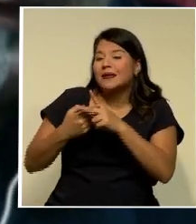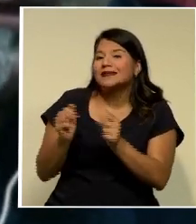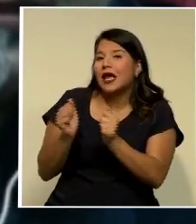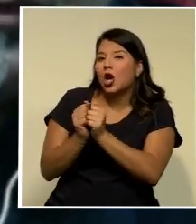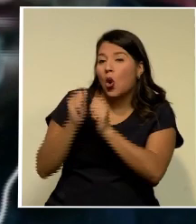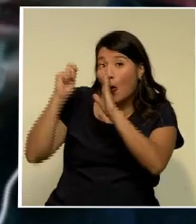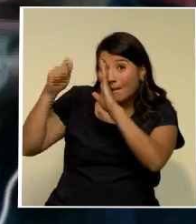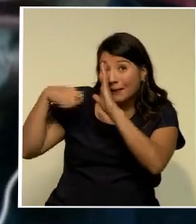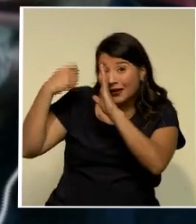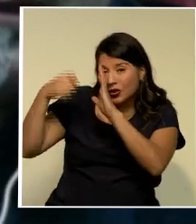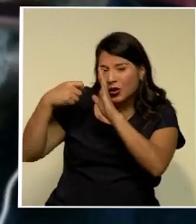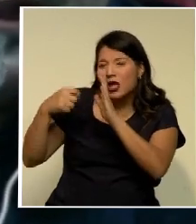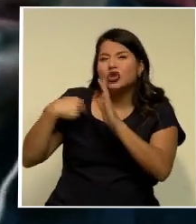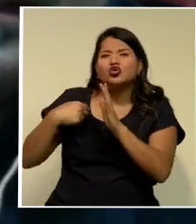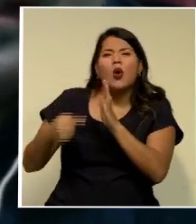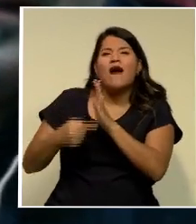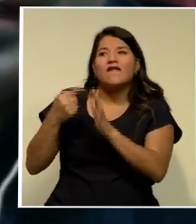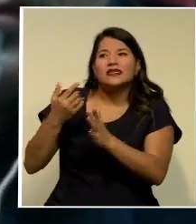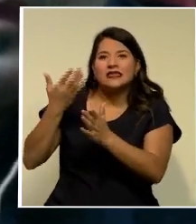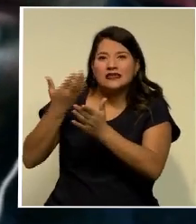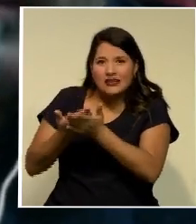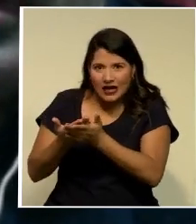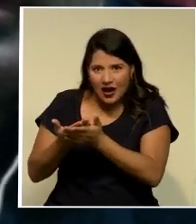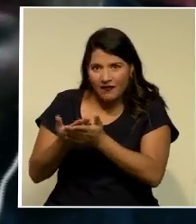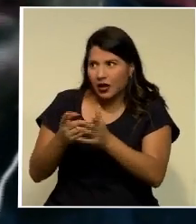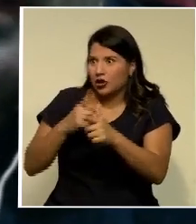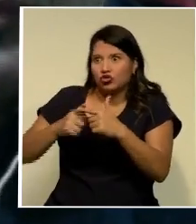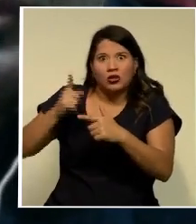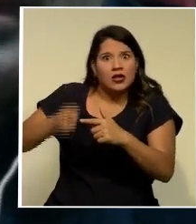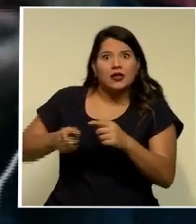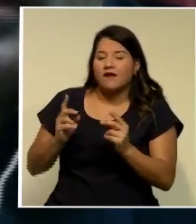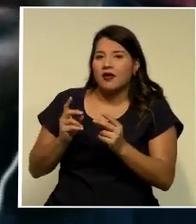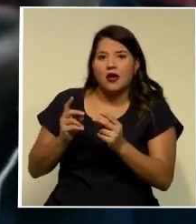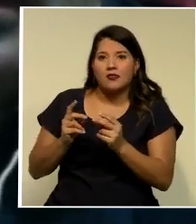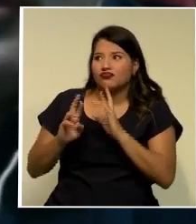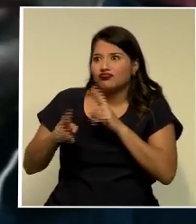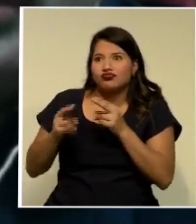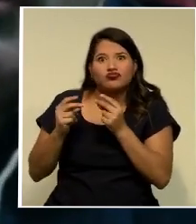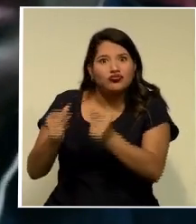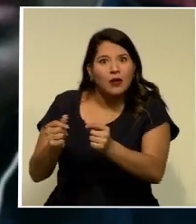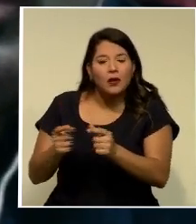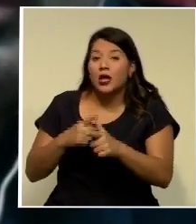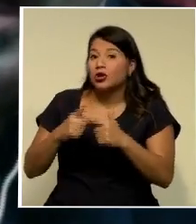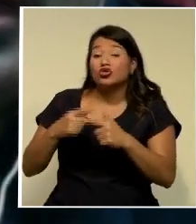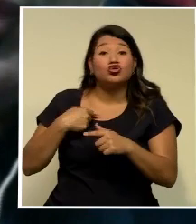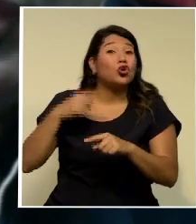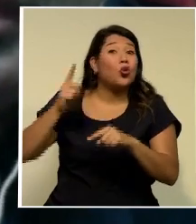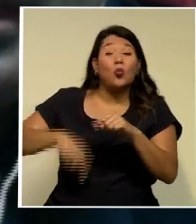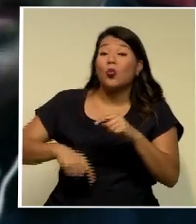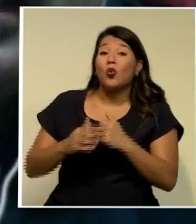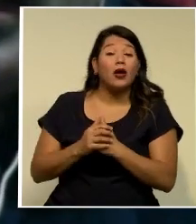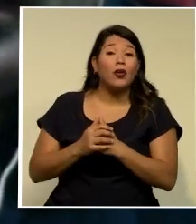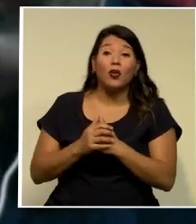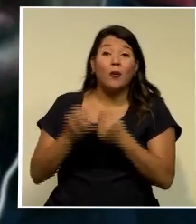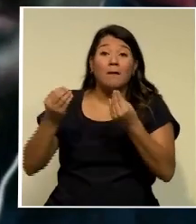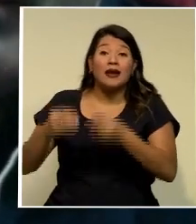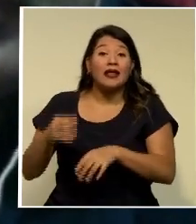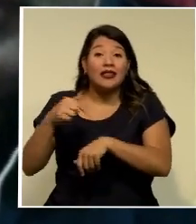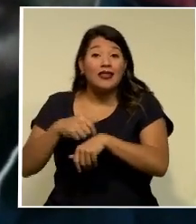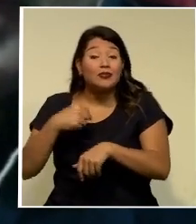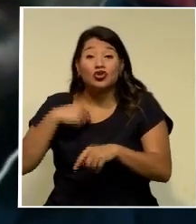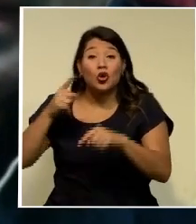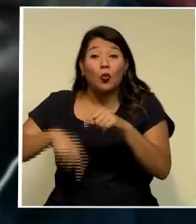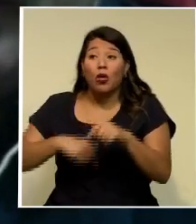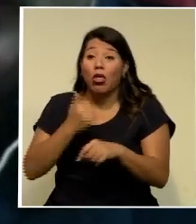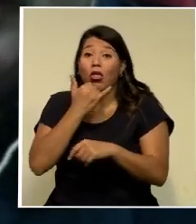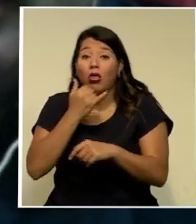llegaba a ciertos lugares, es muy rápido, ¿verdad? Como tú dices, entonces no se puede uno dar el lujo de fallar por un